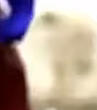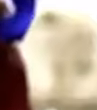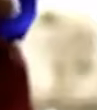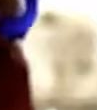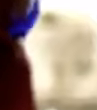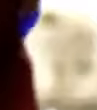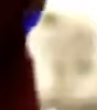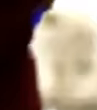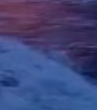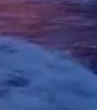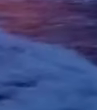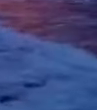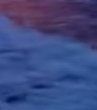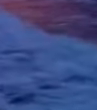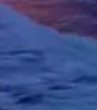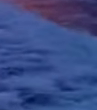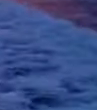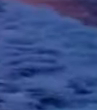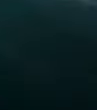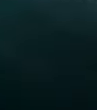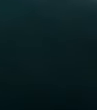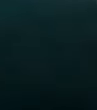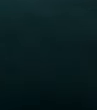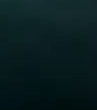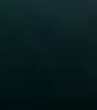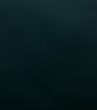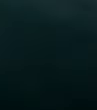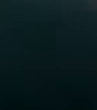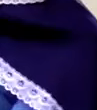Transmitió el gobierno de El Salvador.